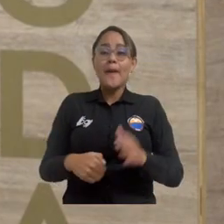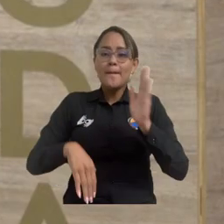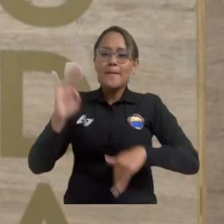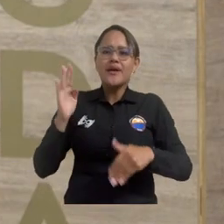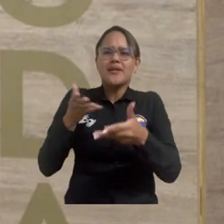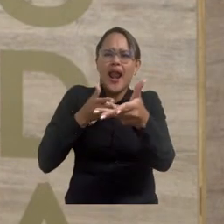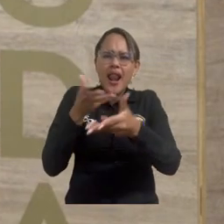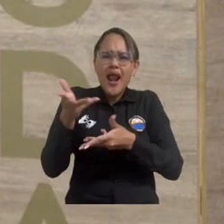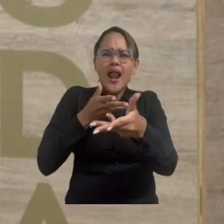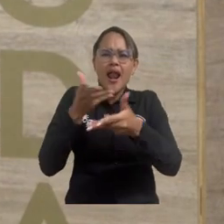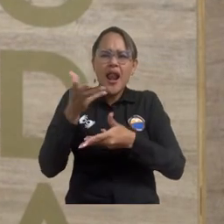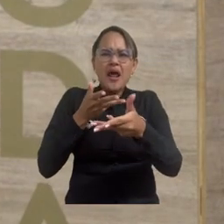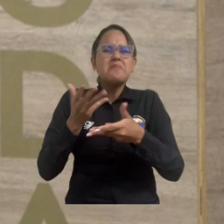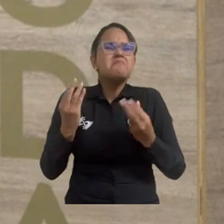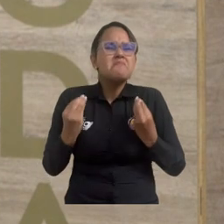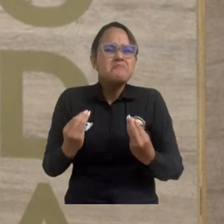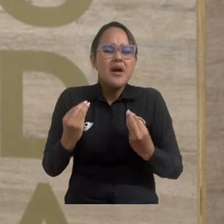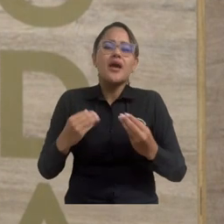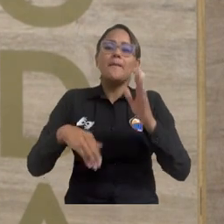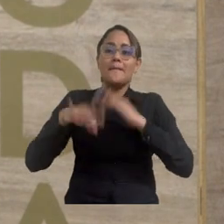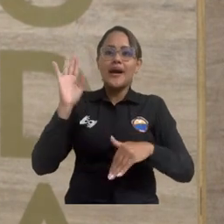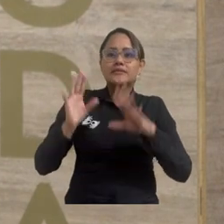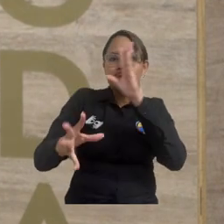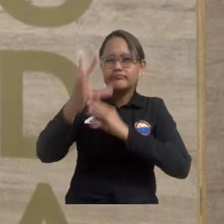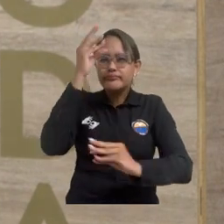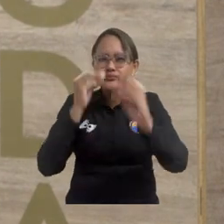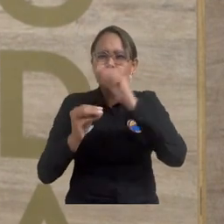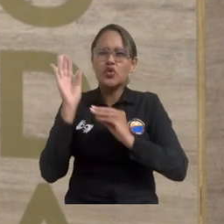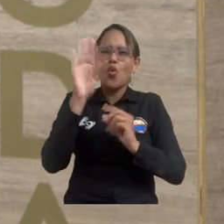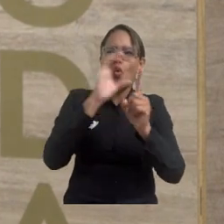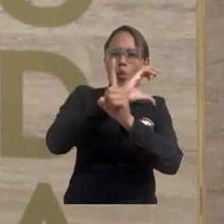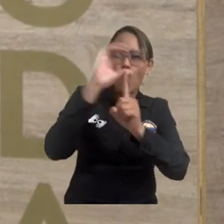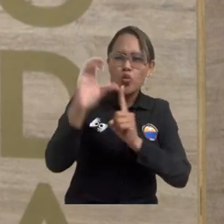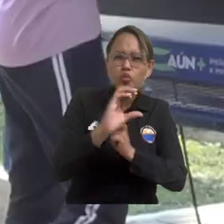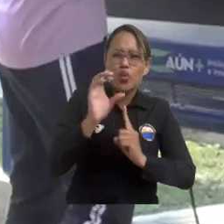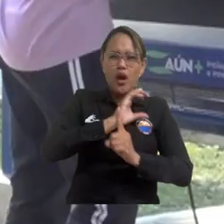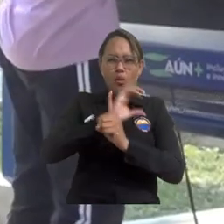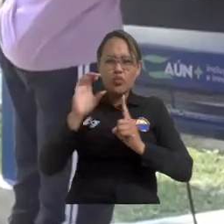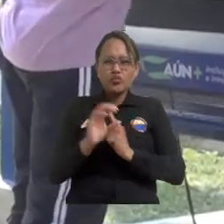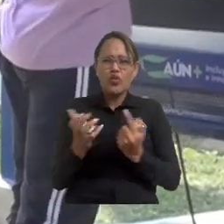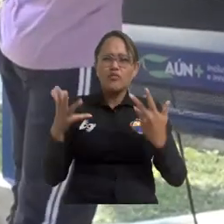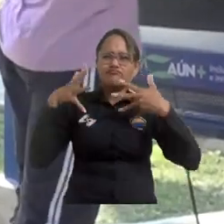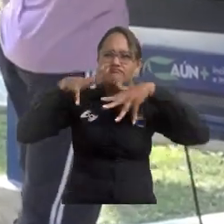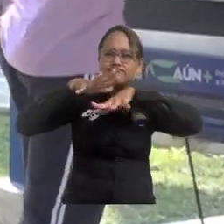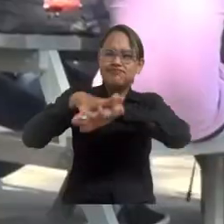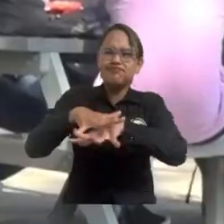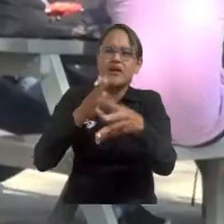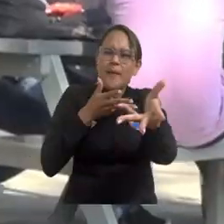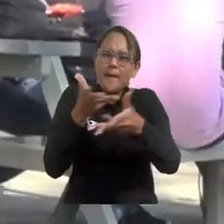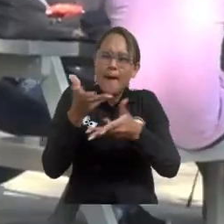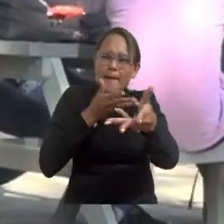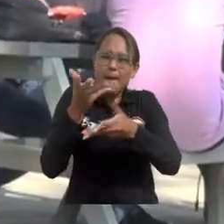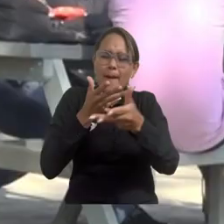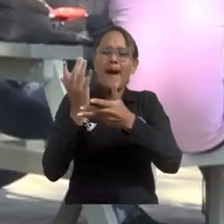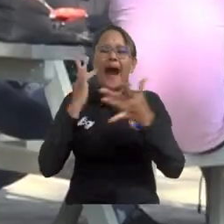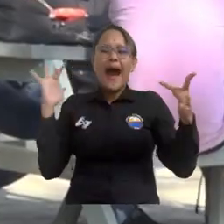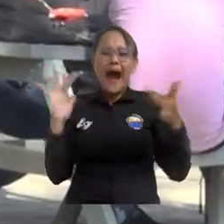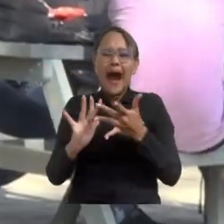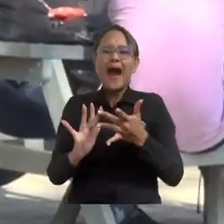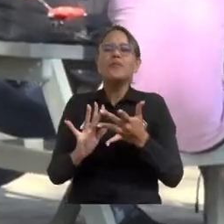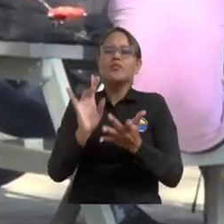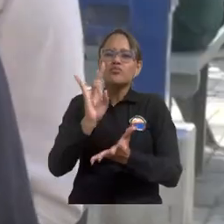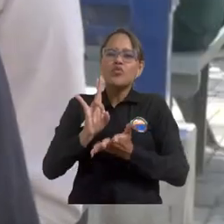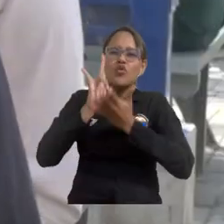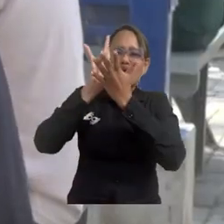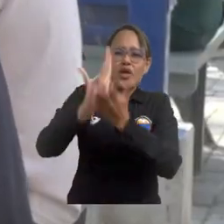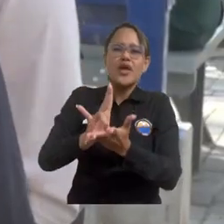Este espacio es un espacio para que sigamos construyendo ese punto de encuentro intercultural, para que asumamos la mayoría de edad y construyamos un modelo educativo y un